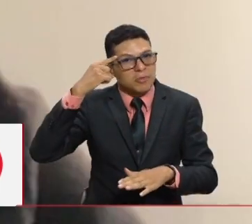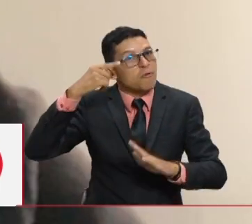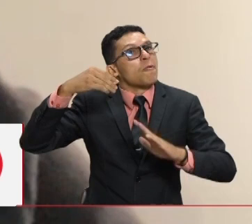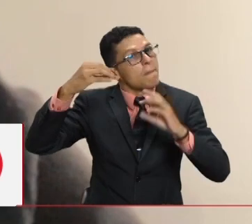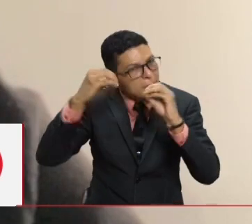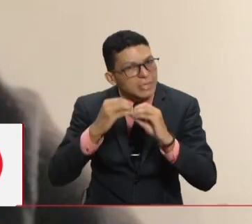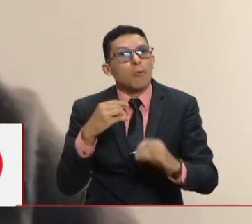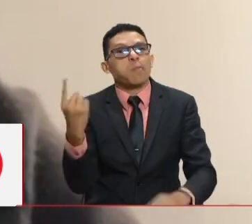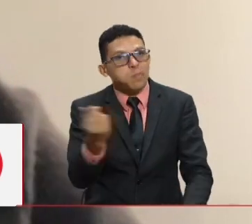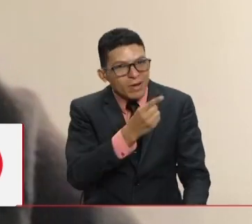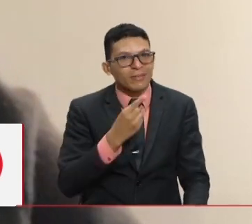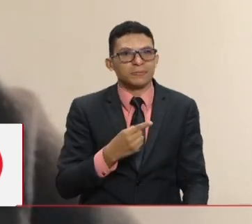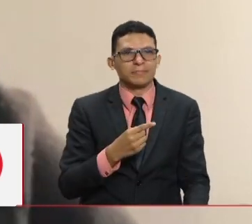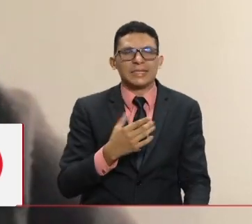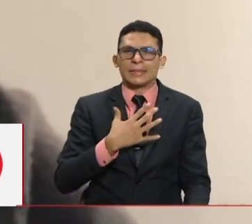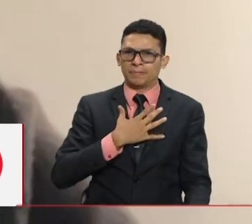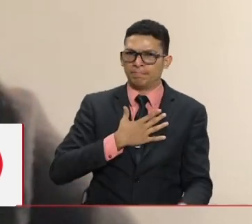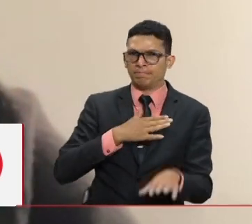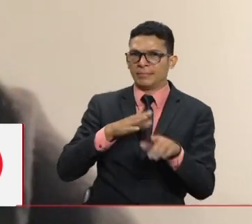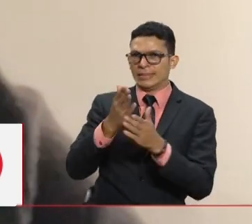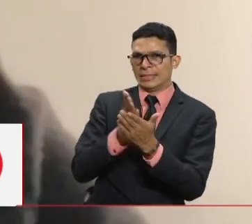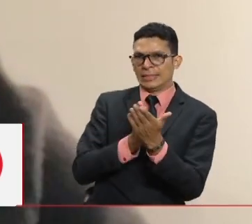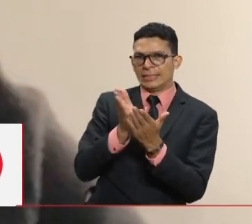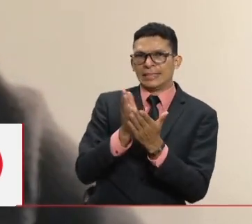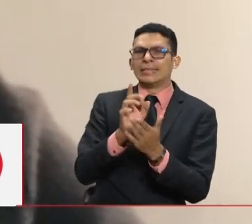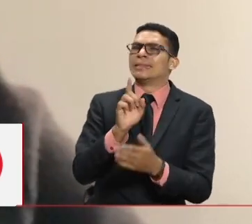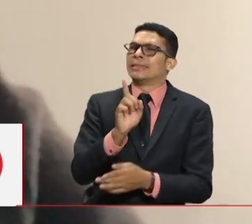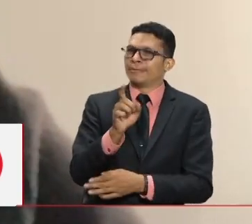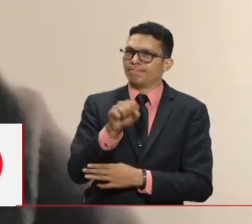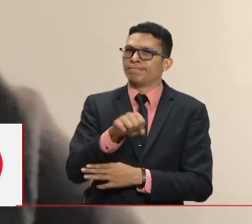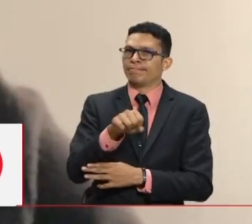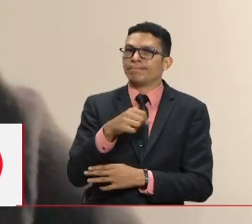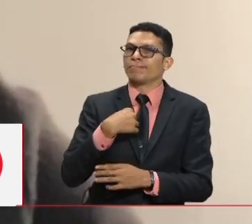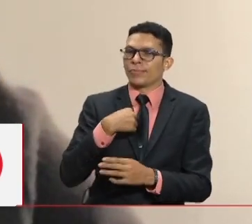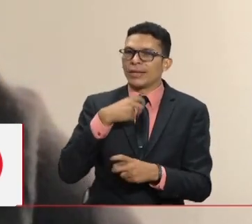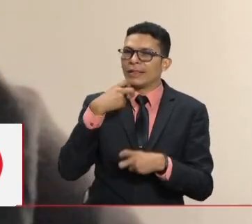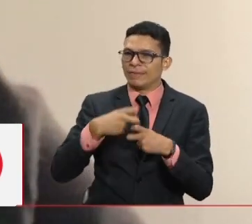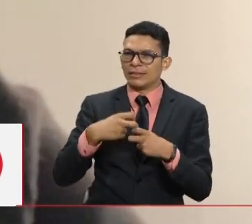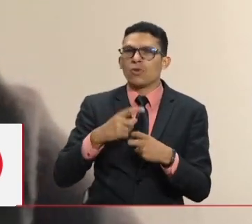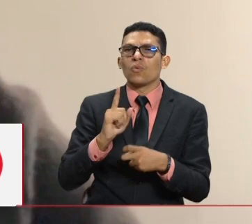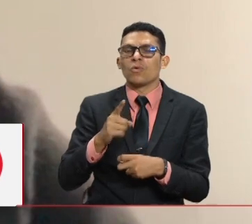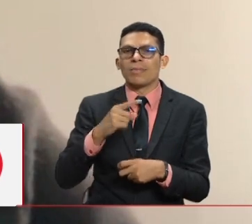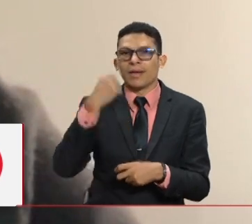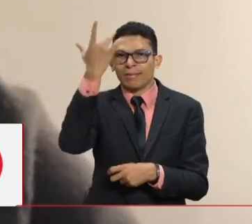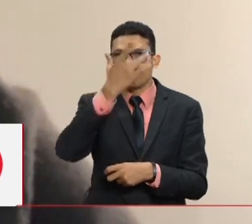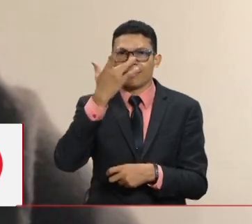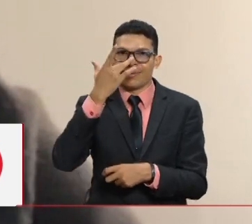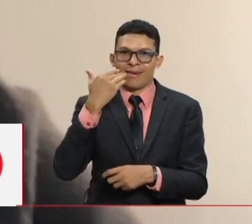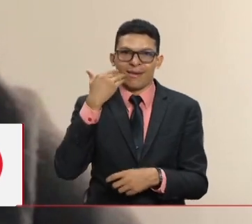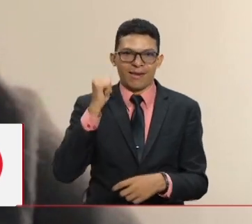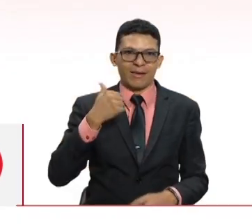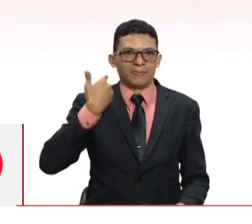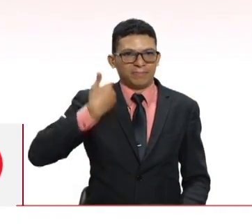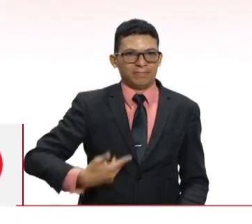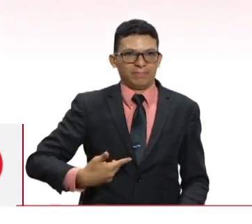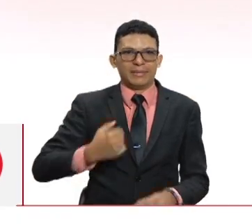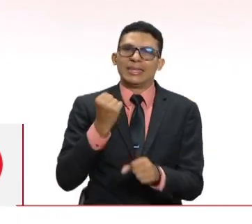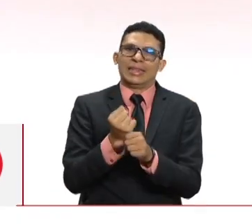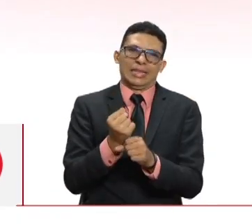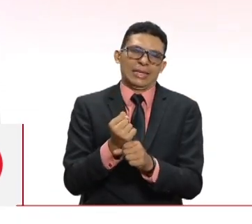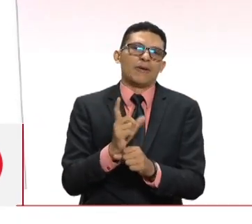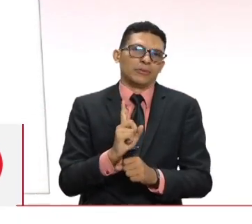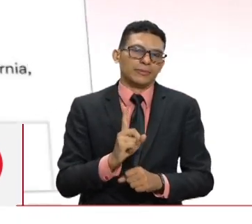mi carrera sí enfrenté dificultades por ser una mujer negra, sobre todo en el ámbito